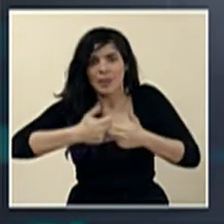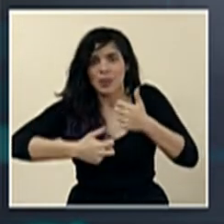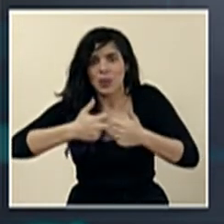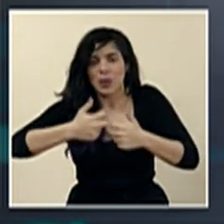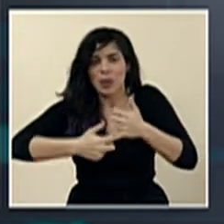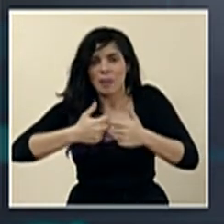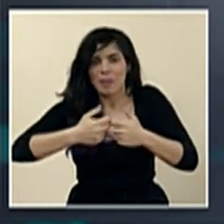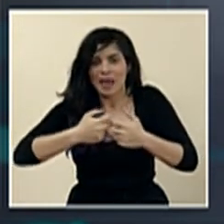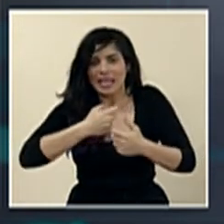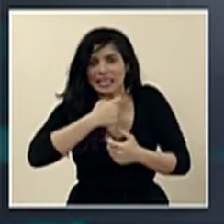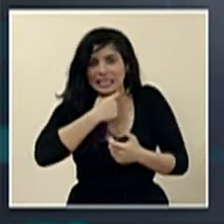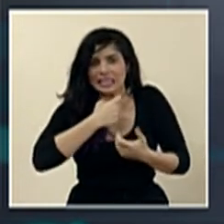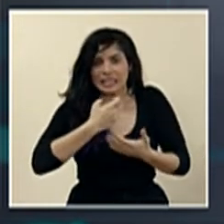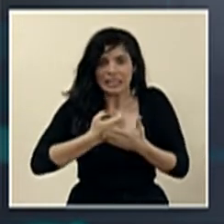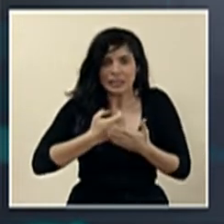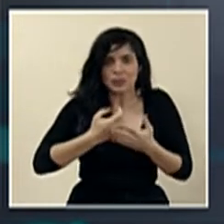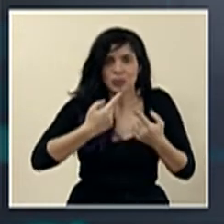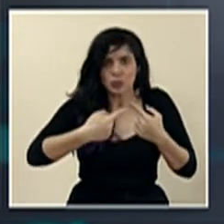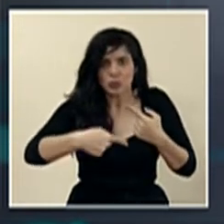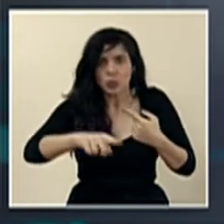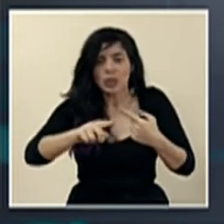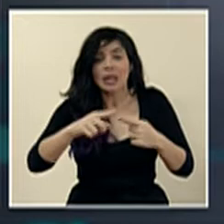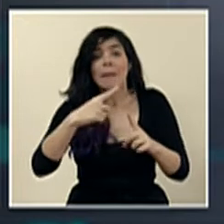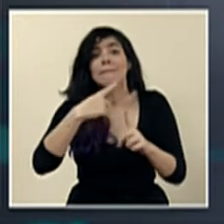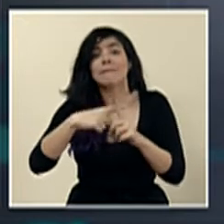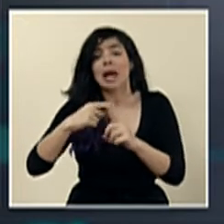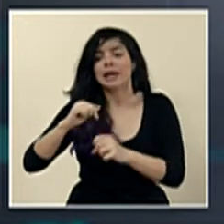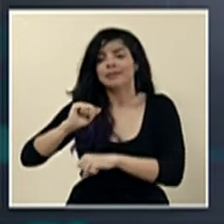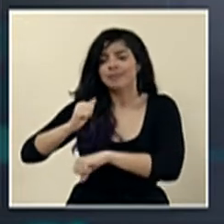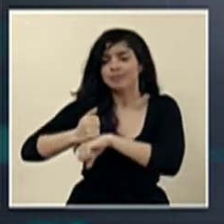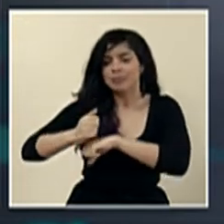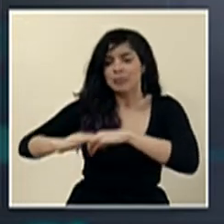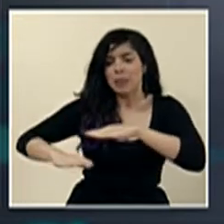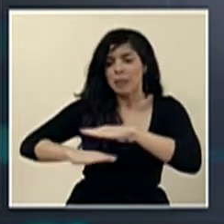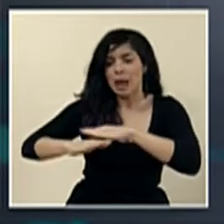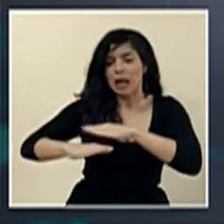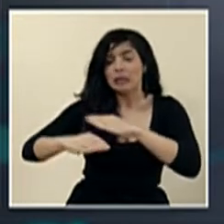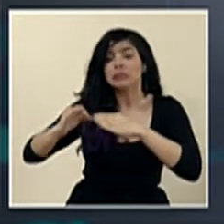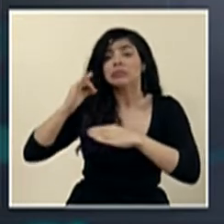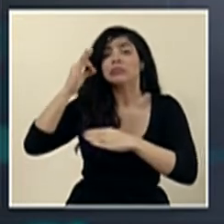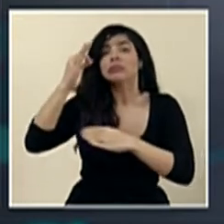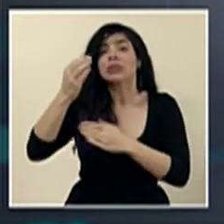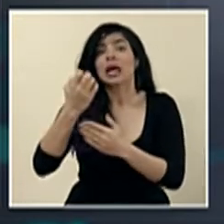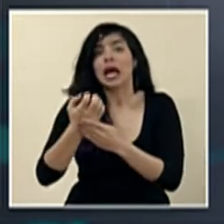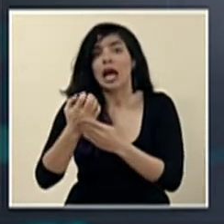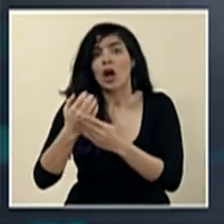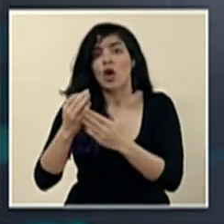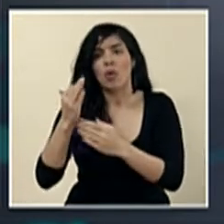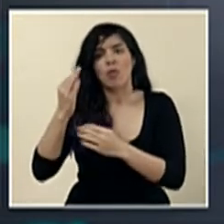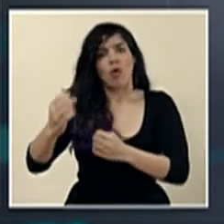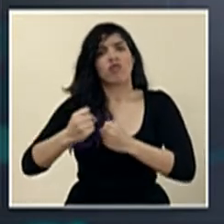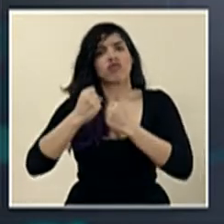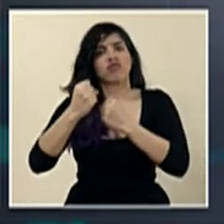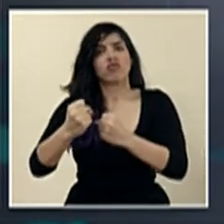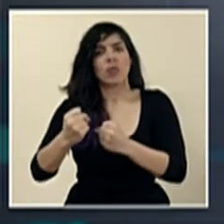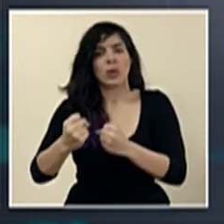y para establecer la base de un renacer económico robusto del